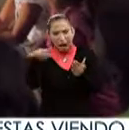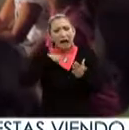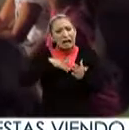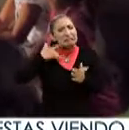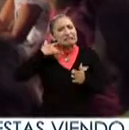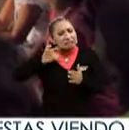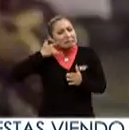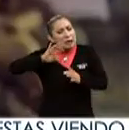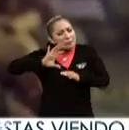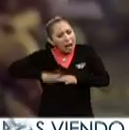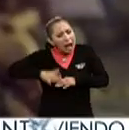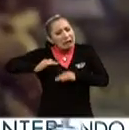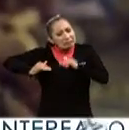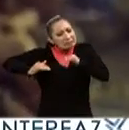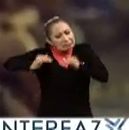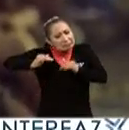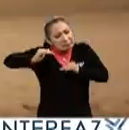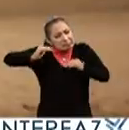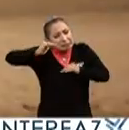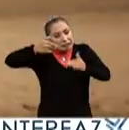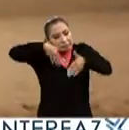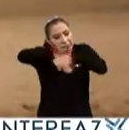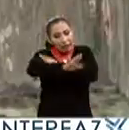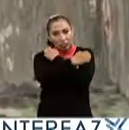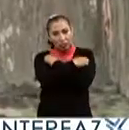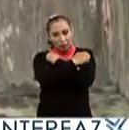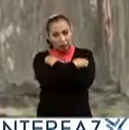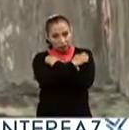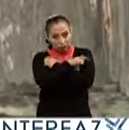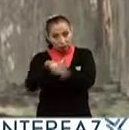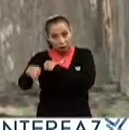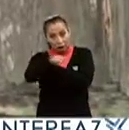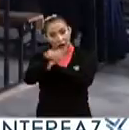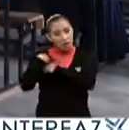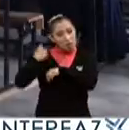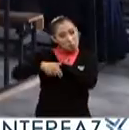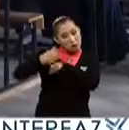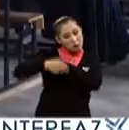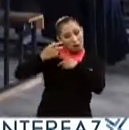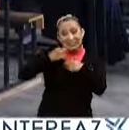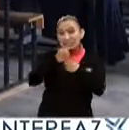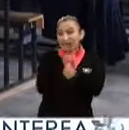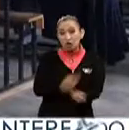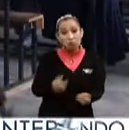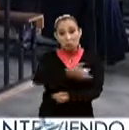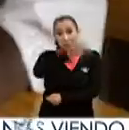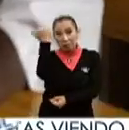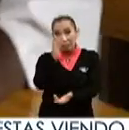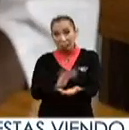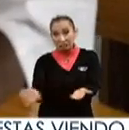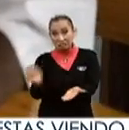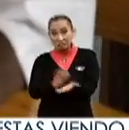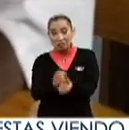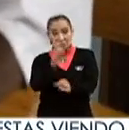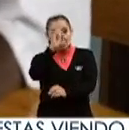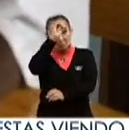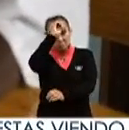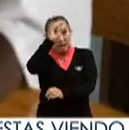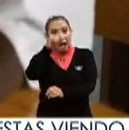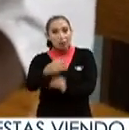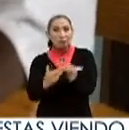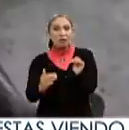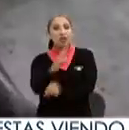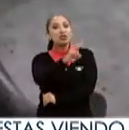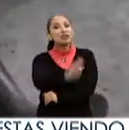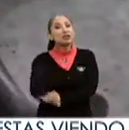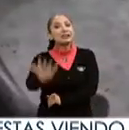se ha logrado incrementar en gran medida el acceso a la educación, la cifra de niños que no saben leer ni escribir